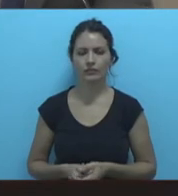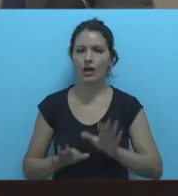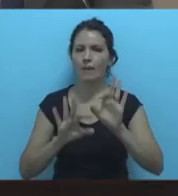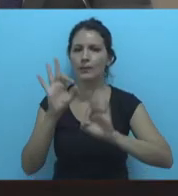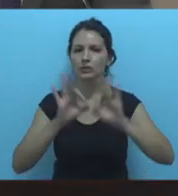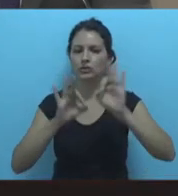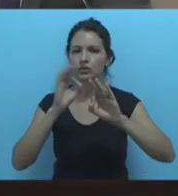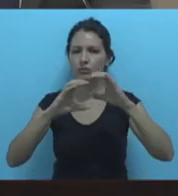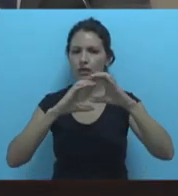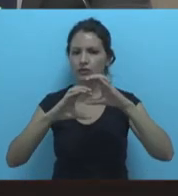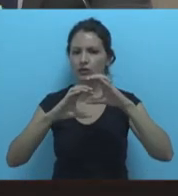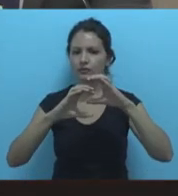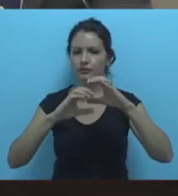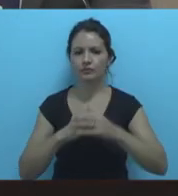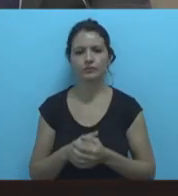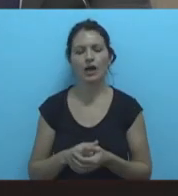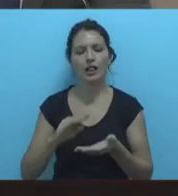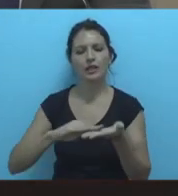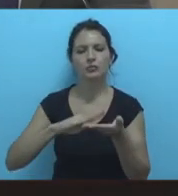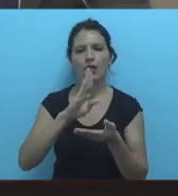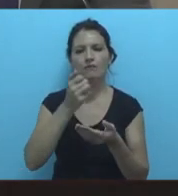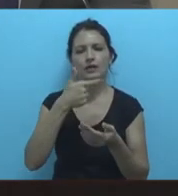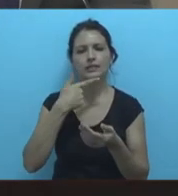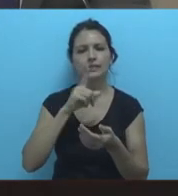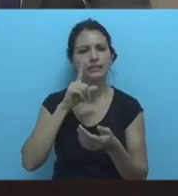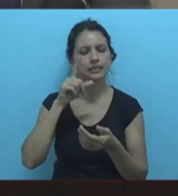Proyecto de comunicación. Diputado Basile,